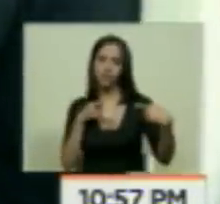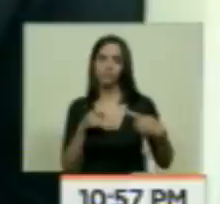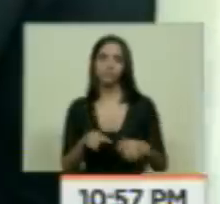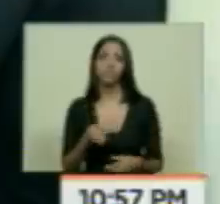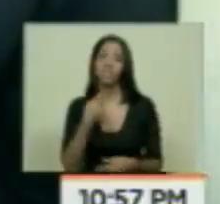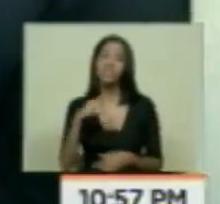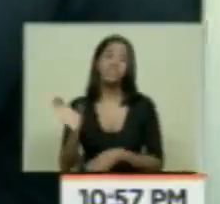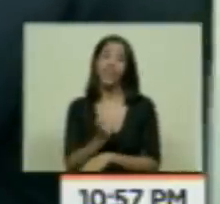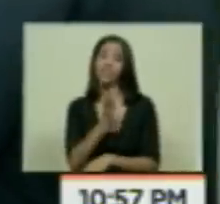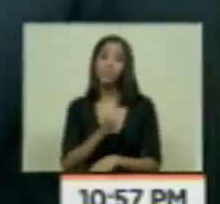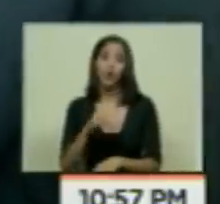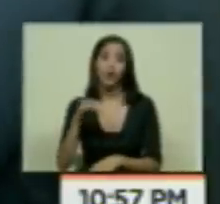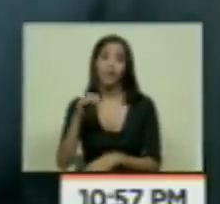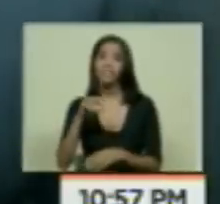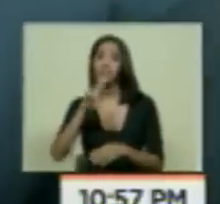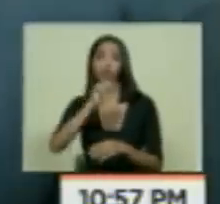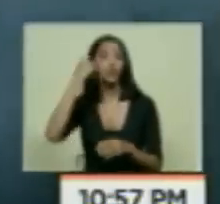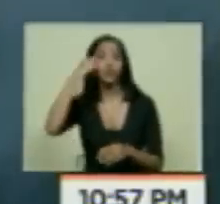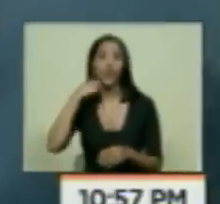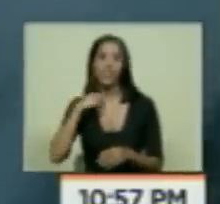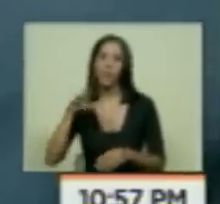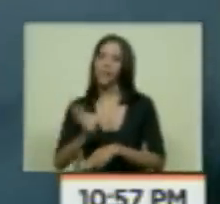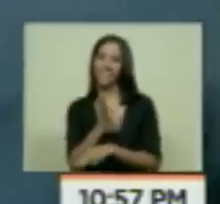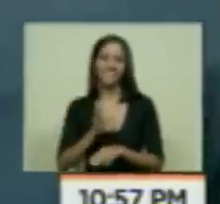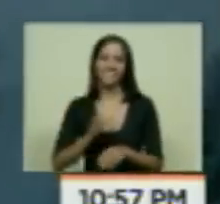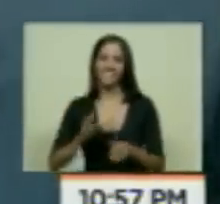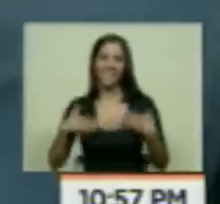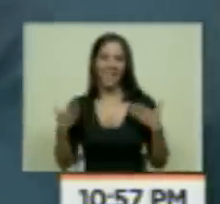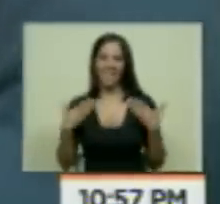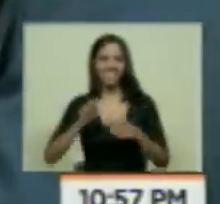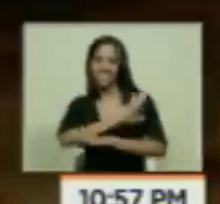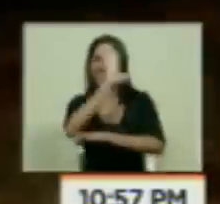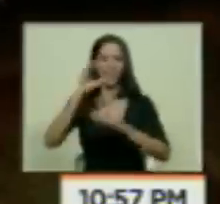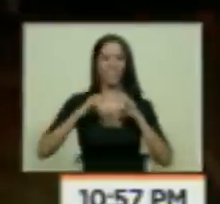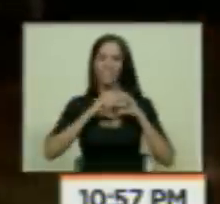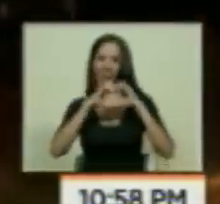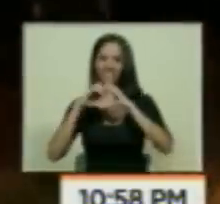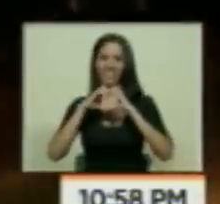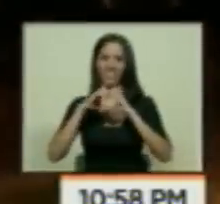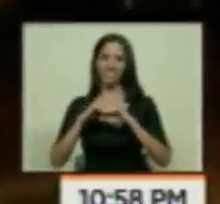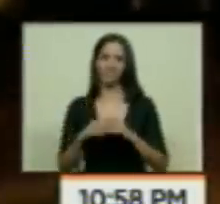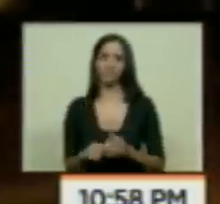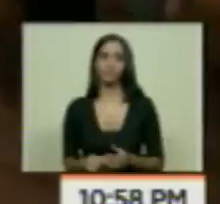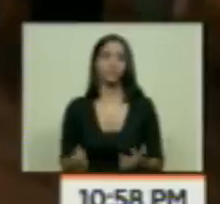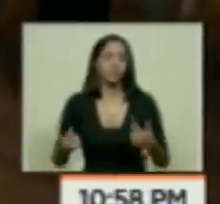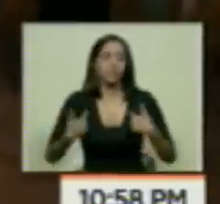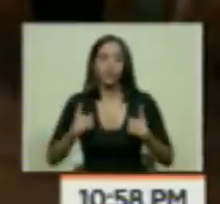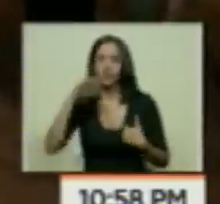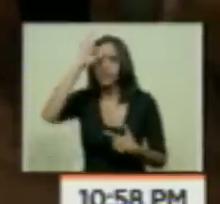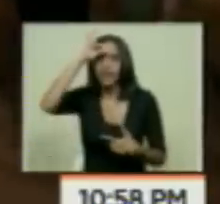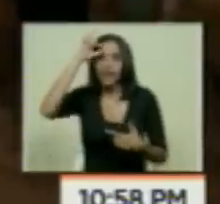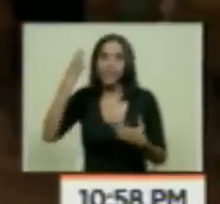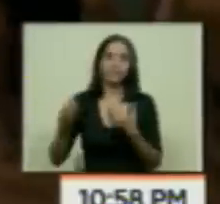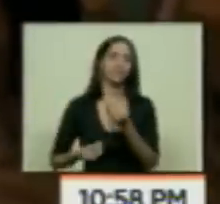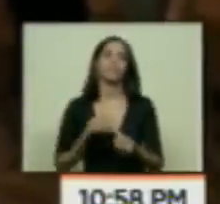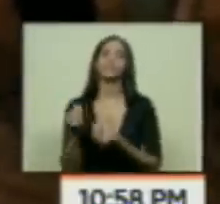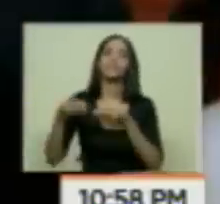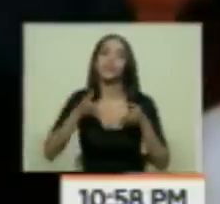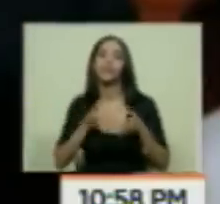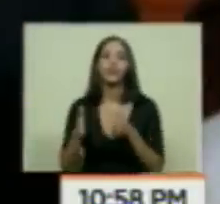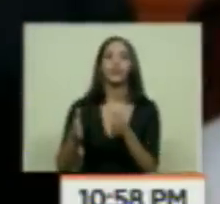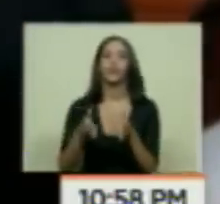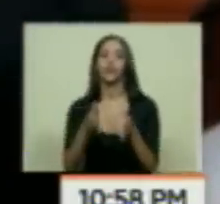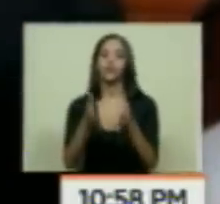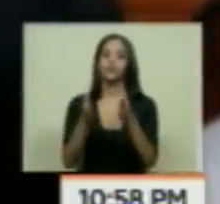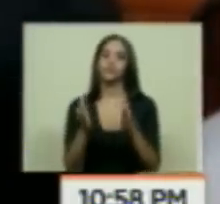y no llores, porque cantando se alegra el cielito lindo y los corazones. Yo no sé lo que es el destino.